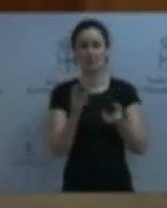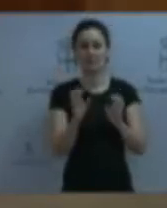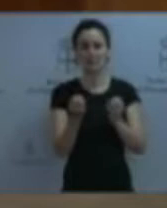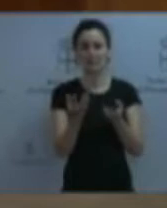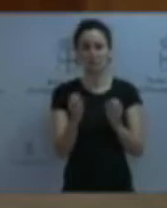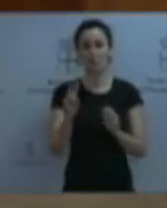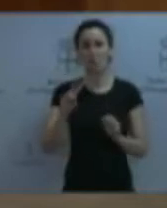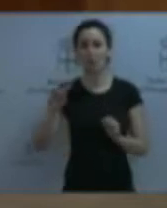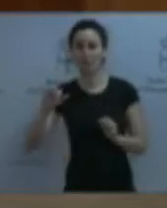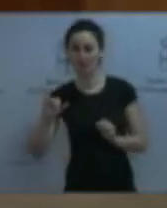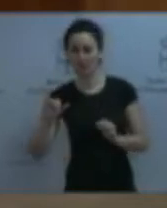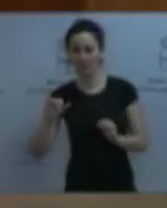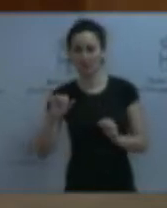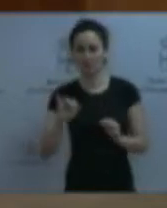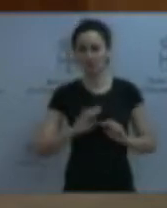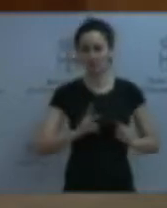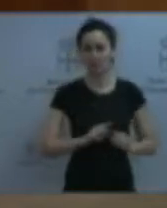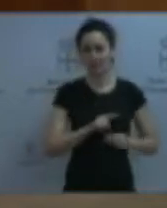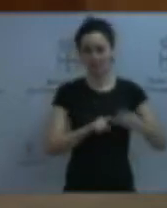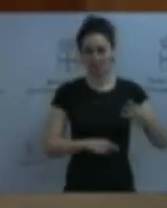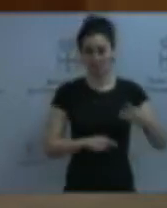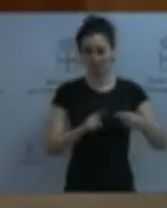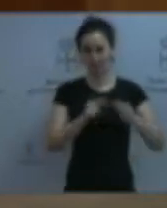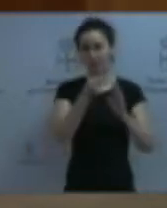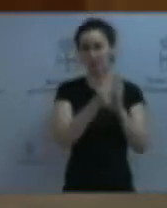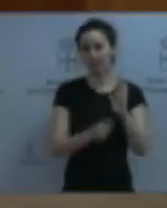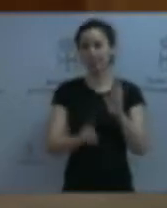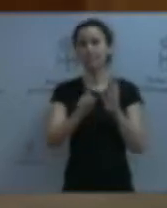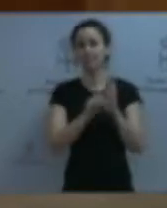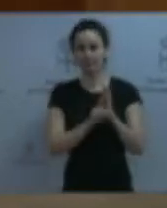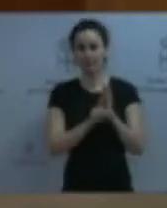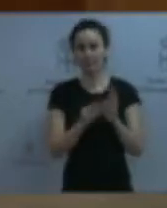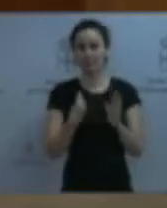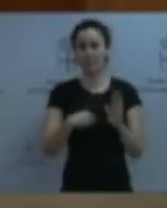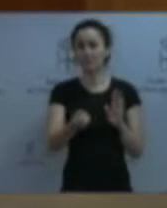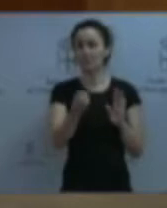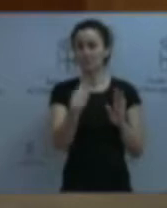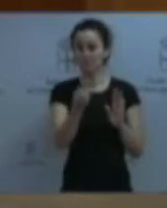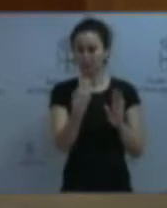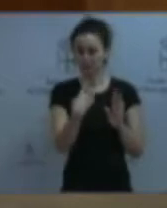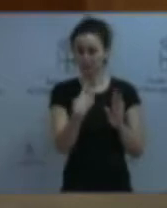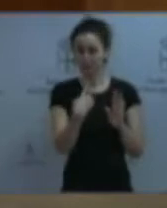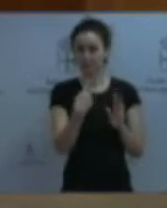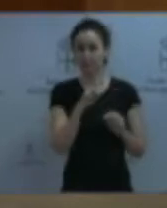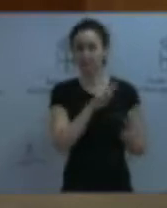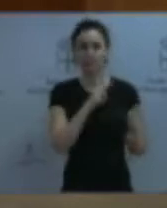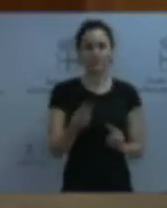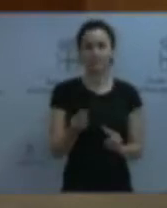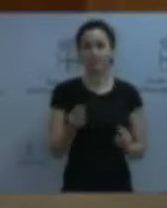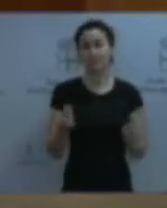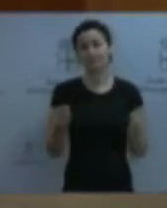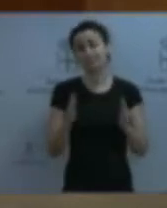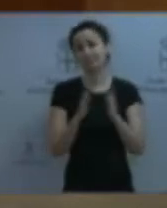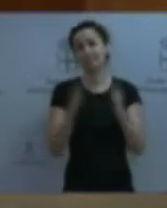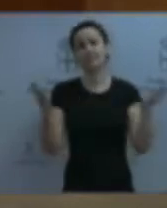respuestas. Una, que cumpliendo los requisitos del decreto, el que me acaba de citar, les digan que no hay vivienda